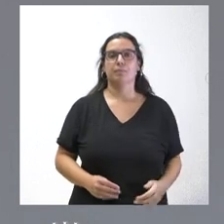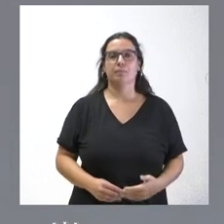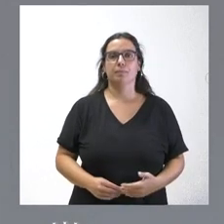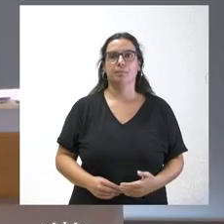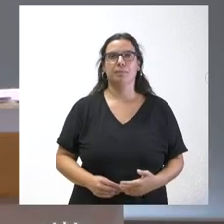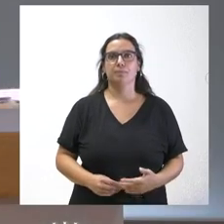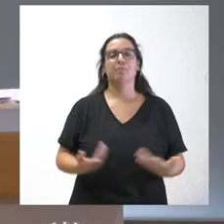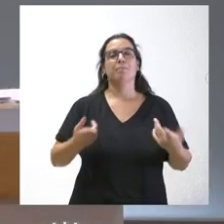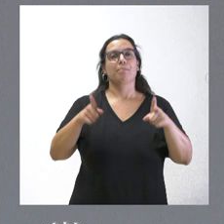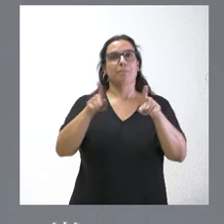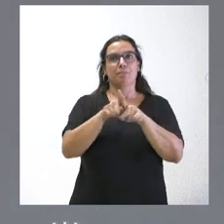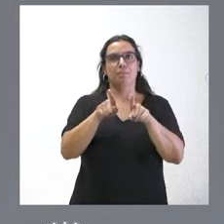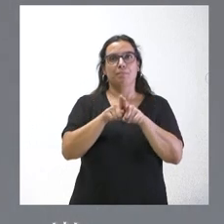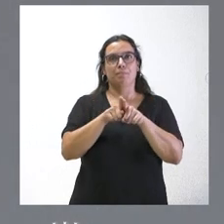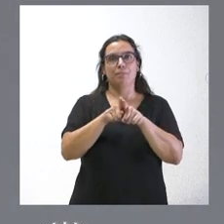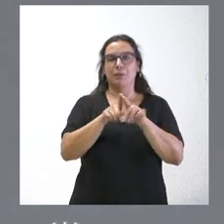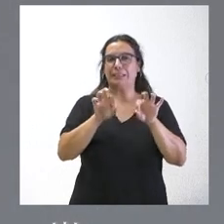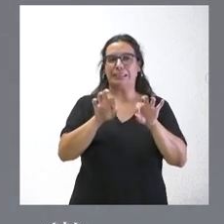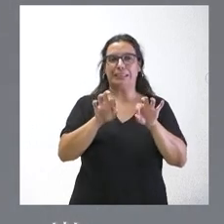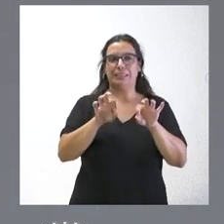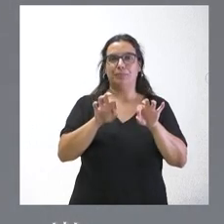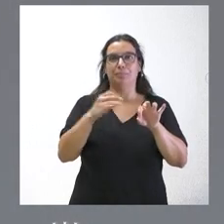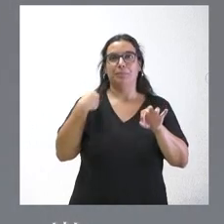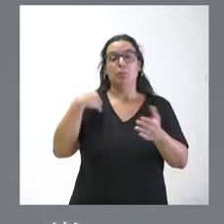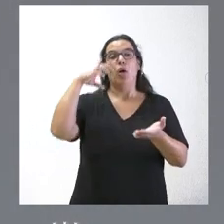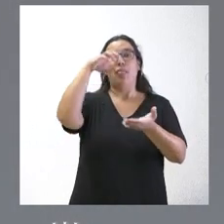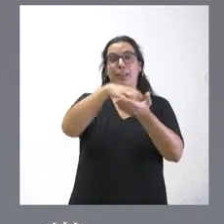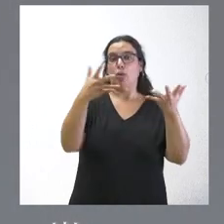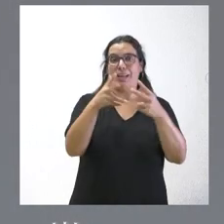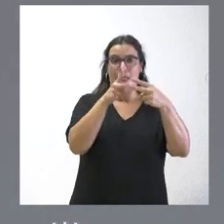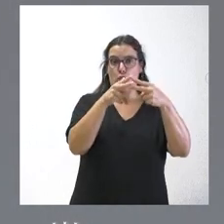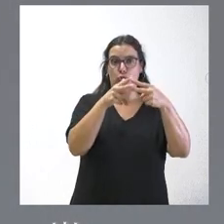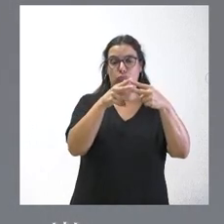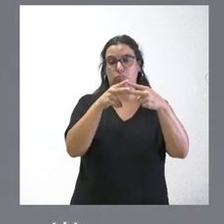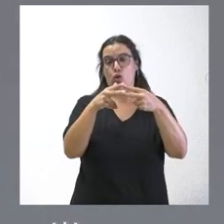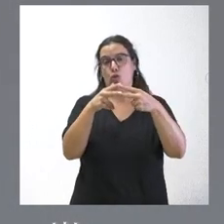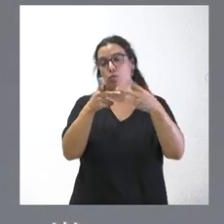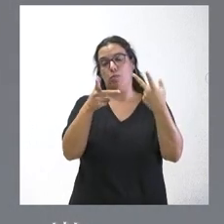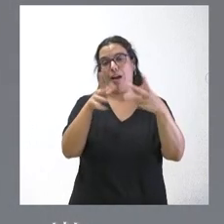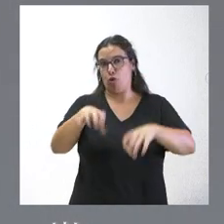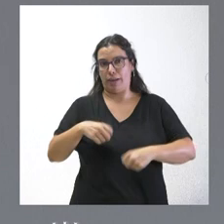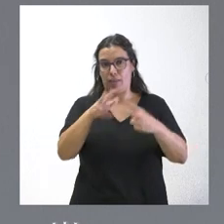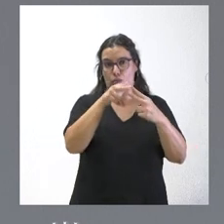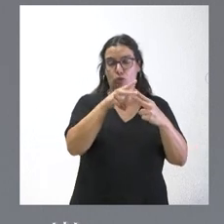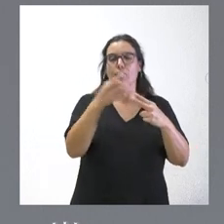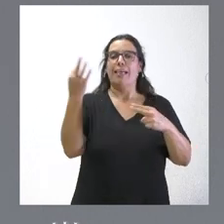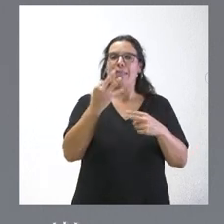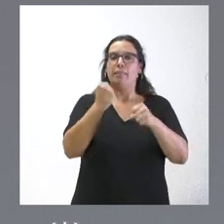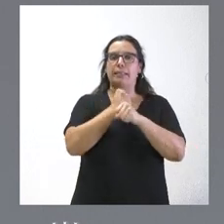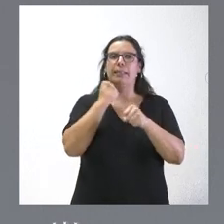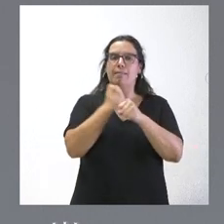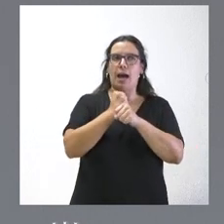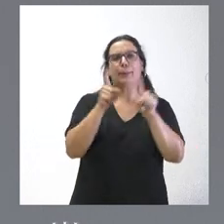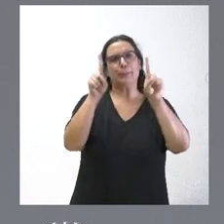como en el caso de los centros de emergencia pues hay que trabajar con una especial